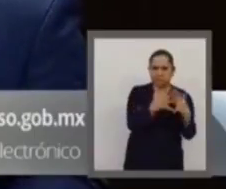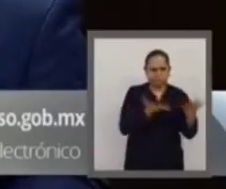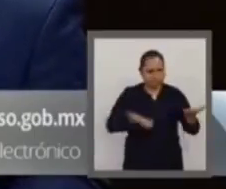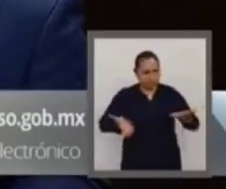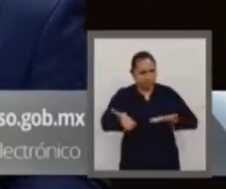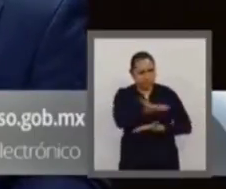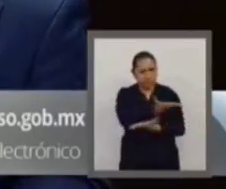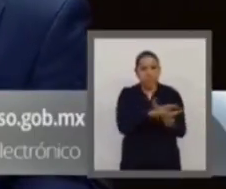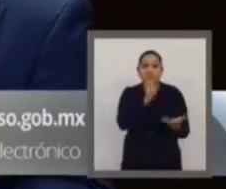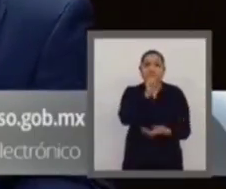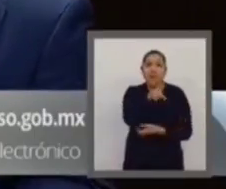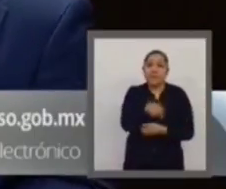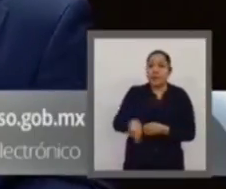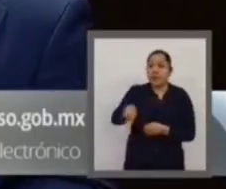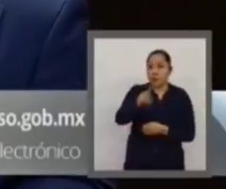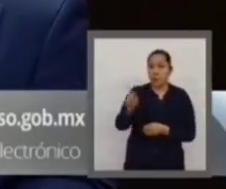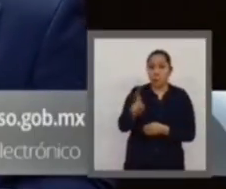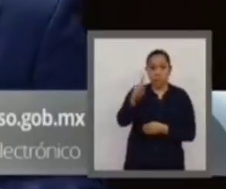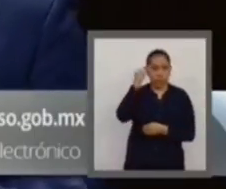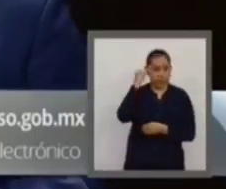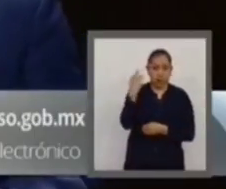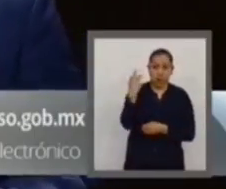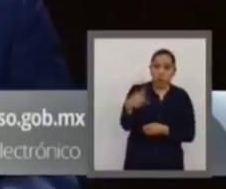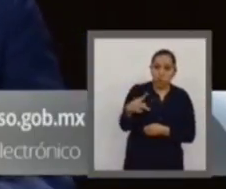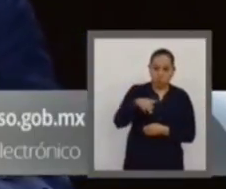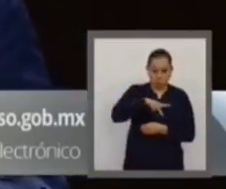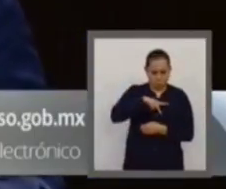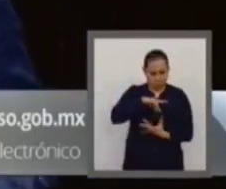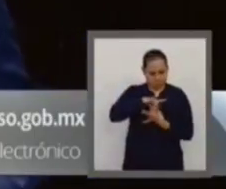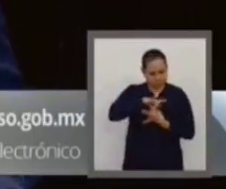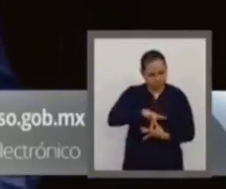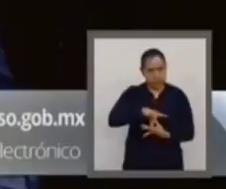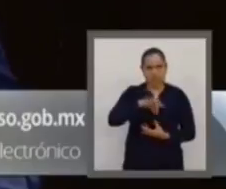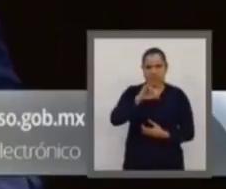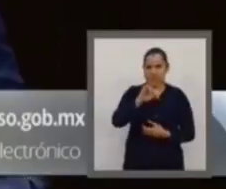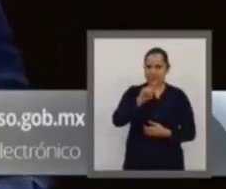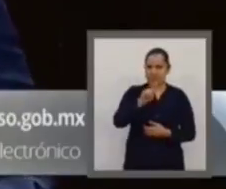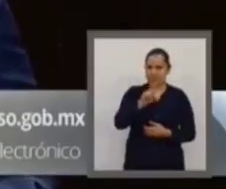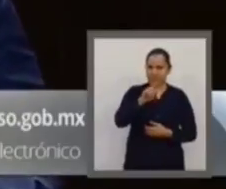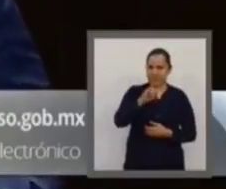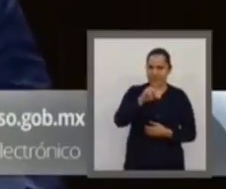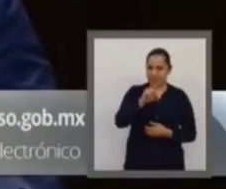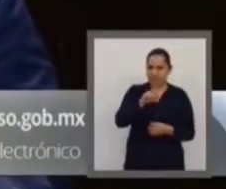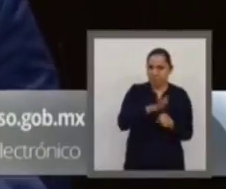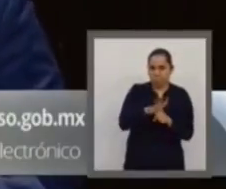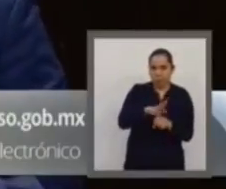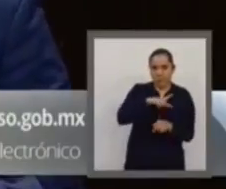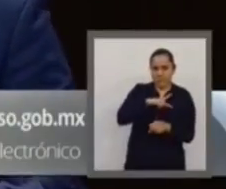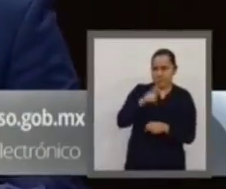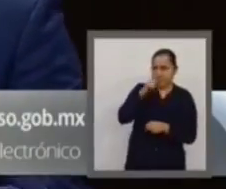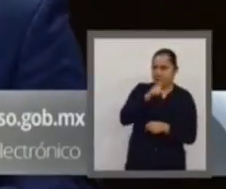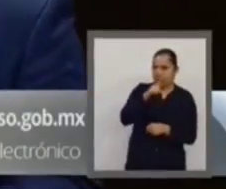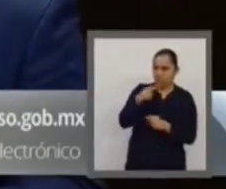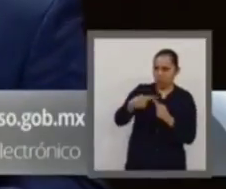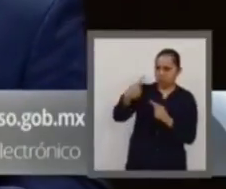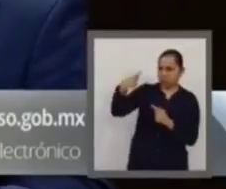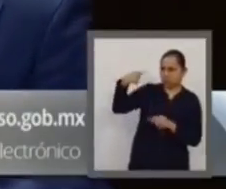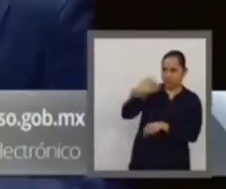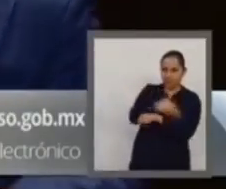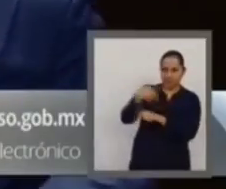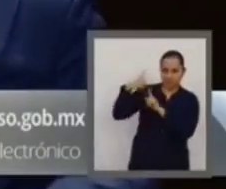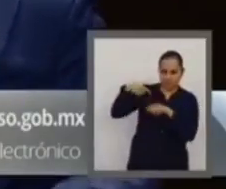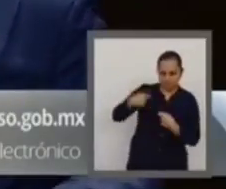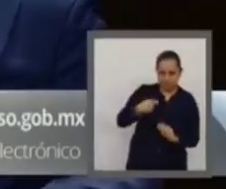su identidad a partir del uso de su lengua materna. En otros términos, sin el reconocimiento, promoción